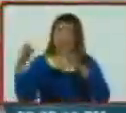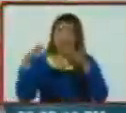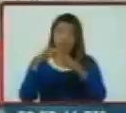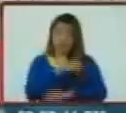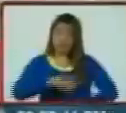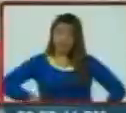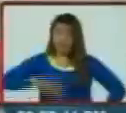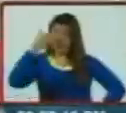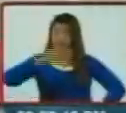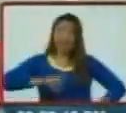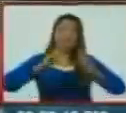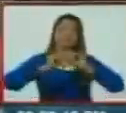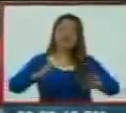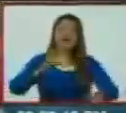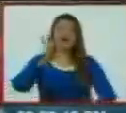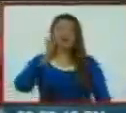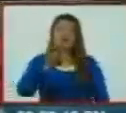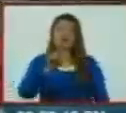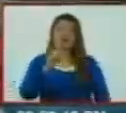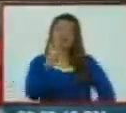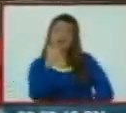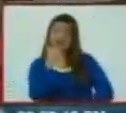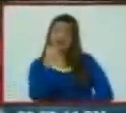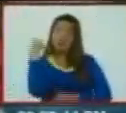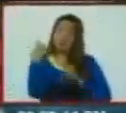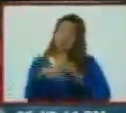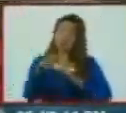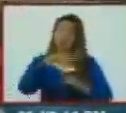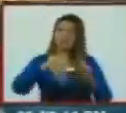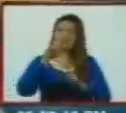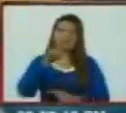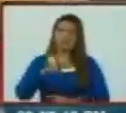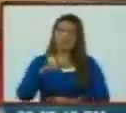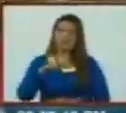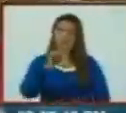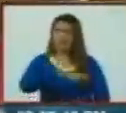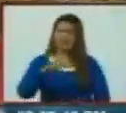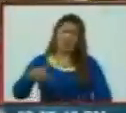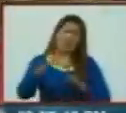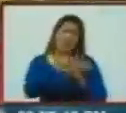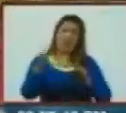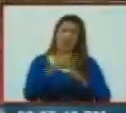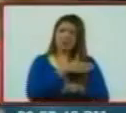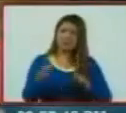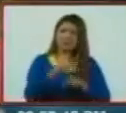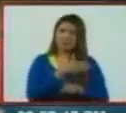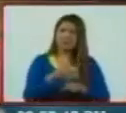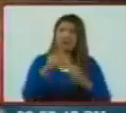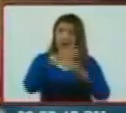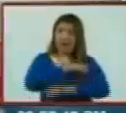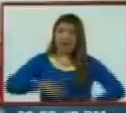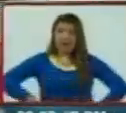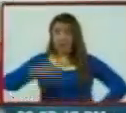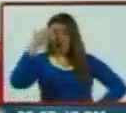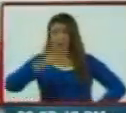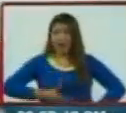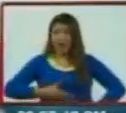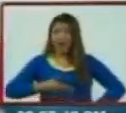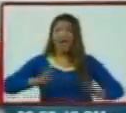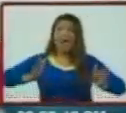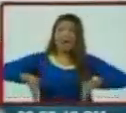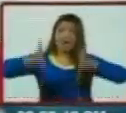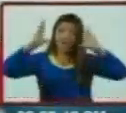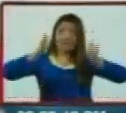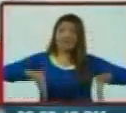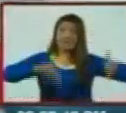Desde la avenida Francisco de Miranda tuvimos otro ángulo. Delincuentes agredían a funcionarios de la Guardia Nacional, la guarida, edificios aledaños a